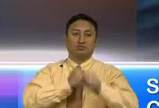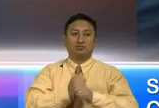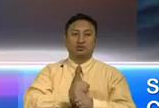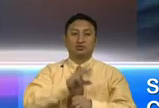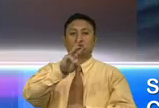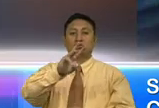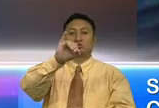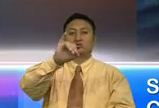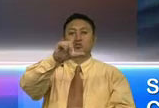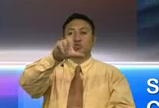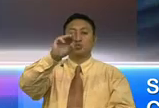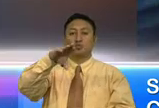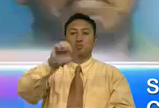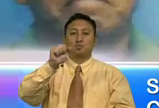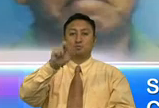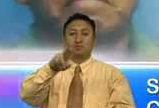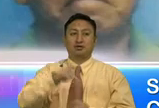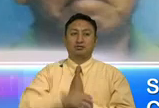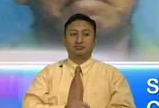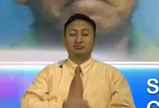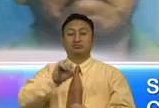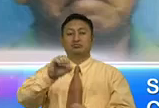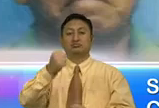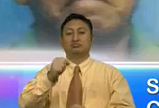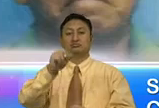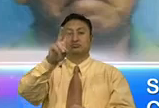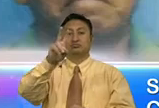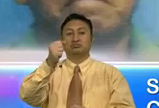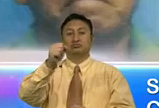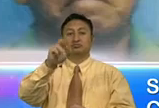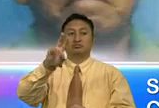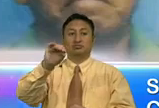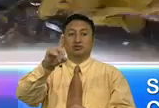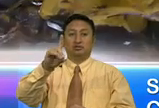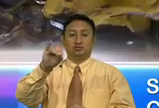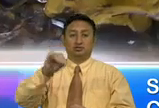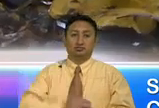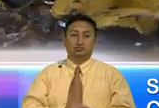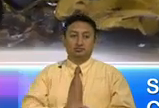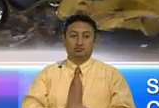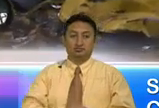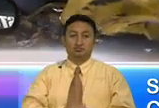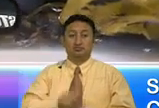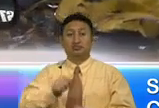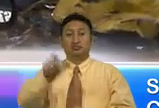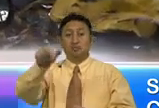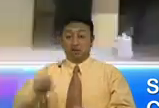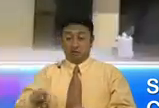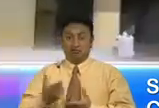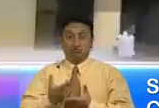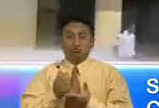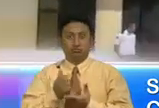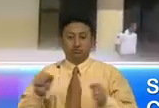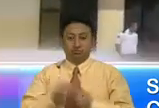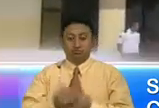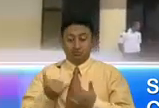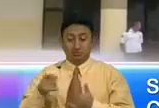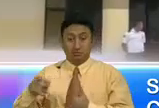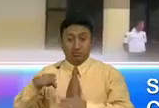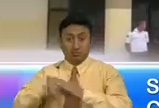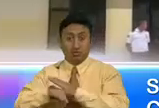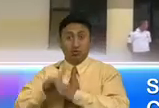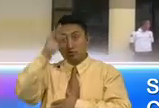Benedicto Orrala Apolinario y Osvaldo Milton Apolinario, además de un sobreviviente quien se encuentra internado en